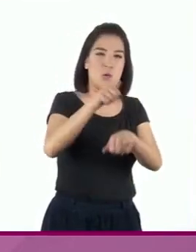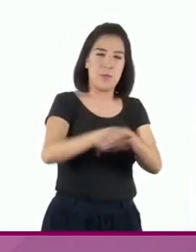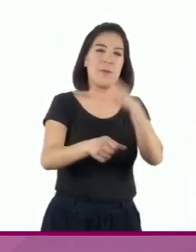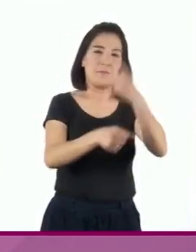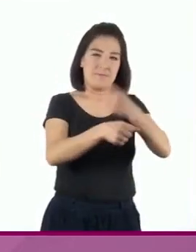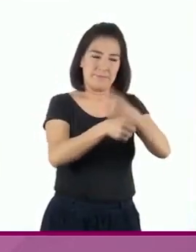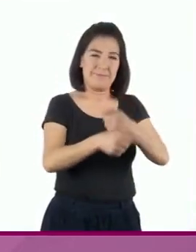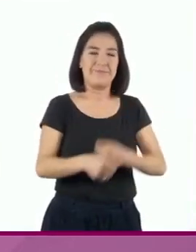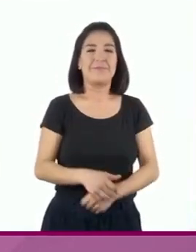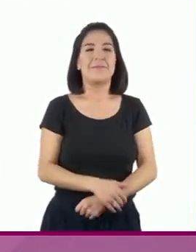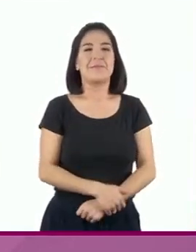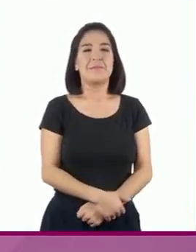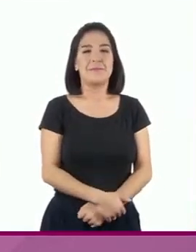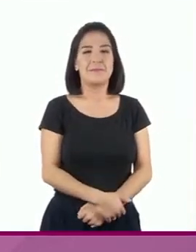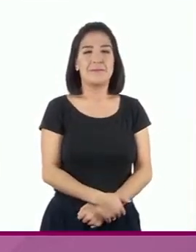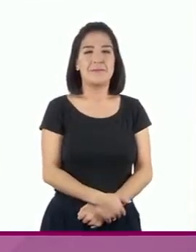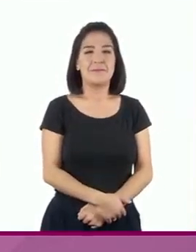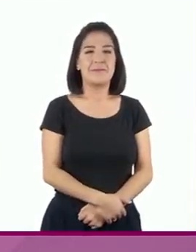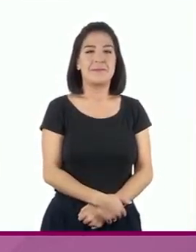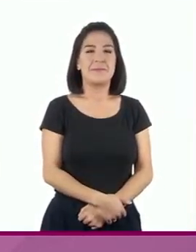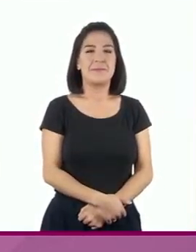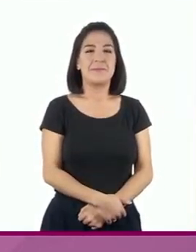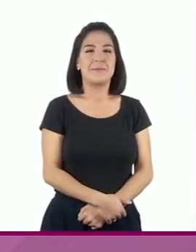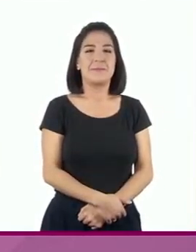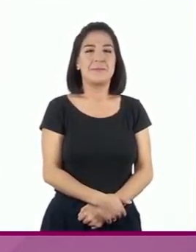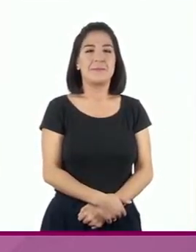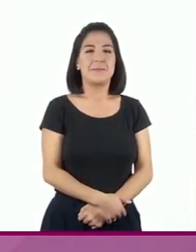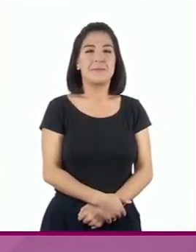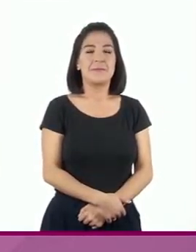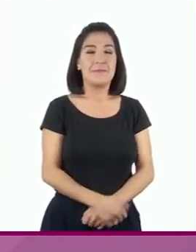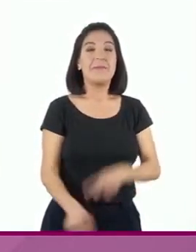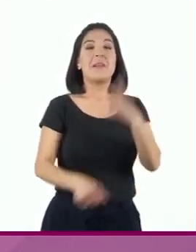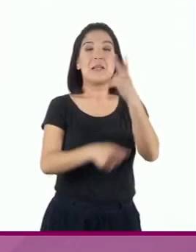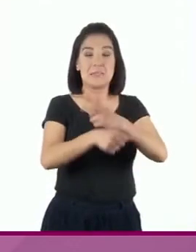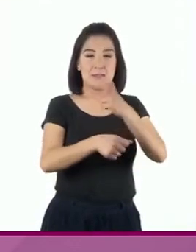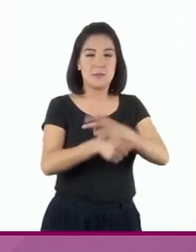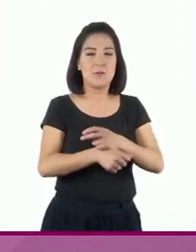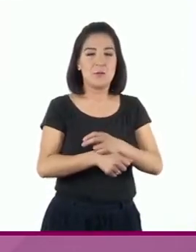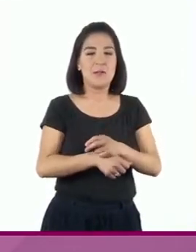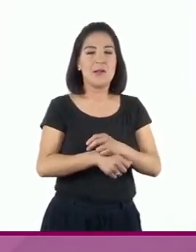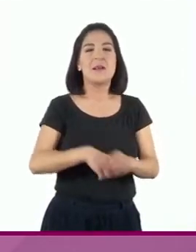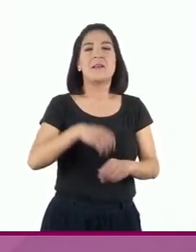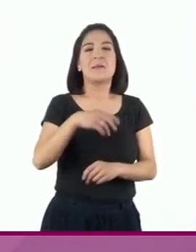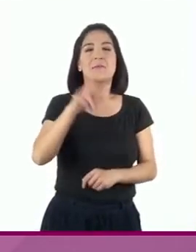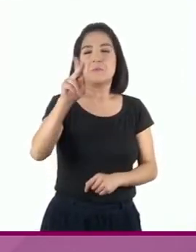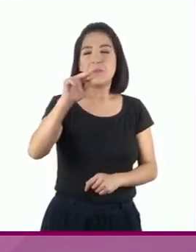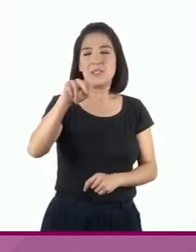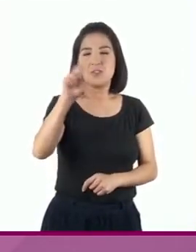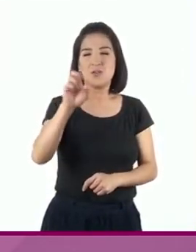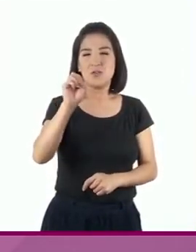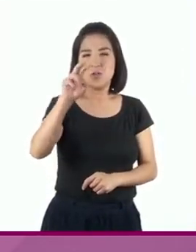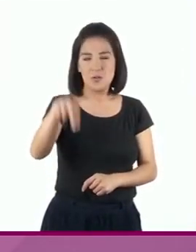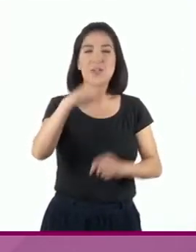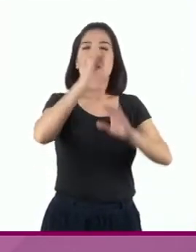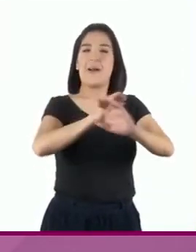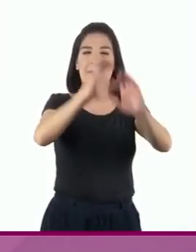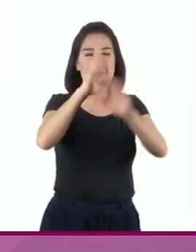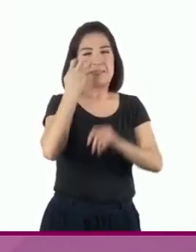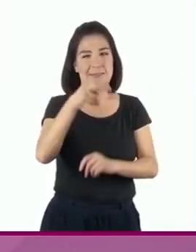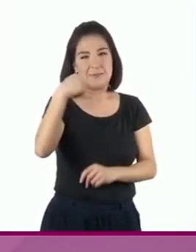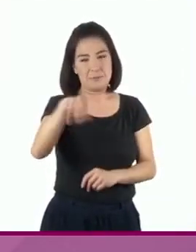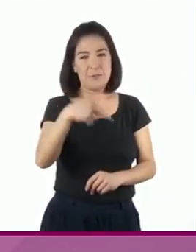Geospiza magnirostris. Observen que tiene un pico grande y robusto. Imaginen de lo que puede alimentarse. Para